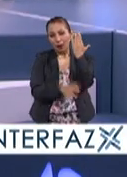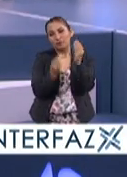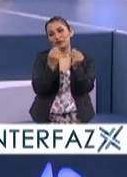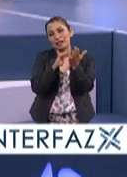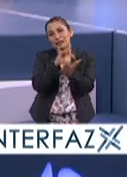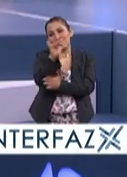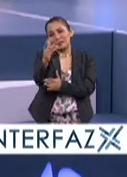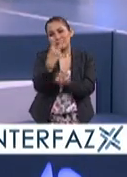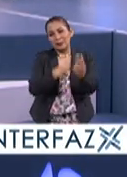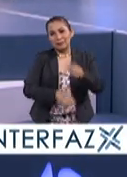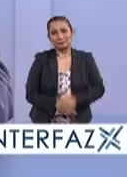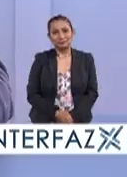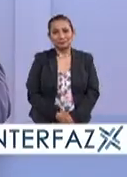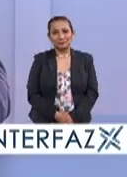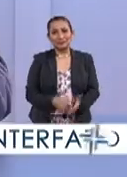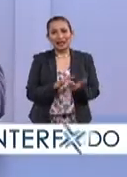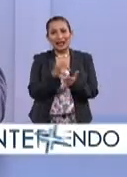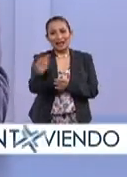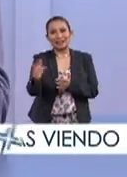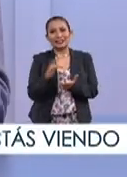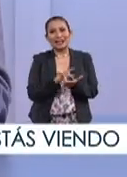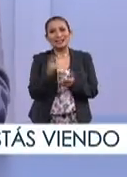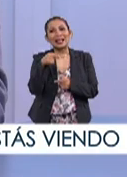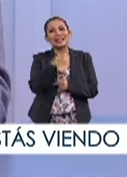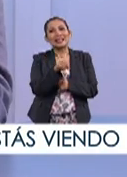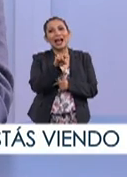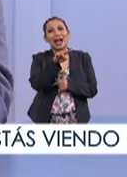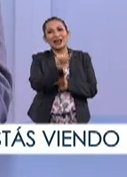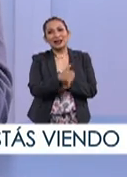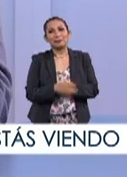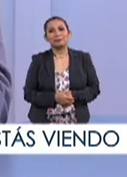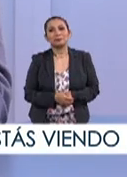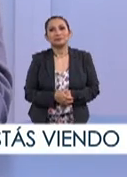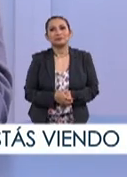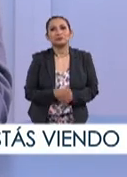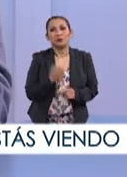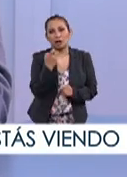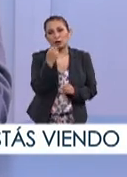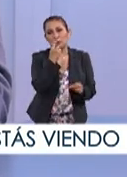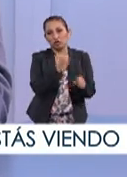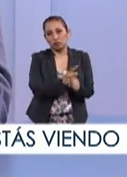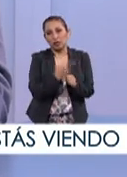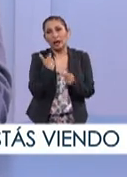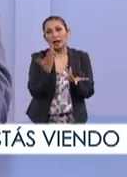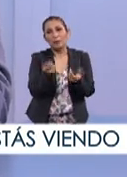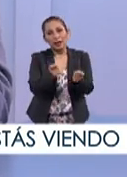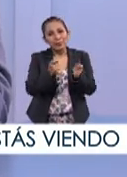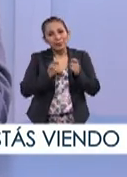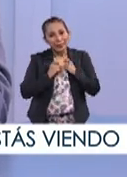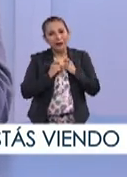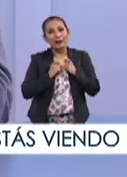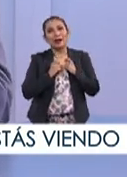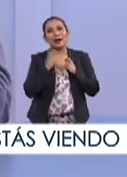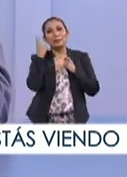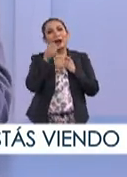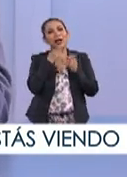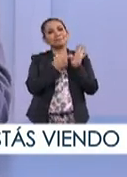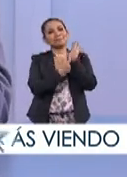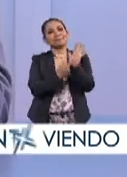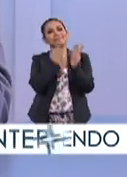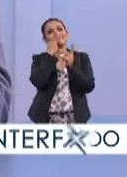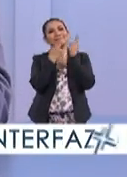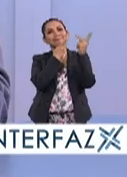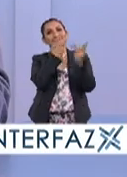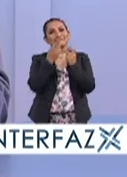estar con nosotros, maestro. Gracias. Gracias a ti, Ana Cristina, por esta oportunidad que me brinda de dirigirme